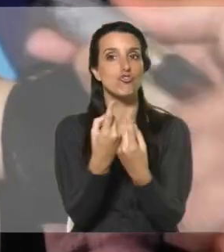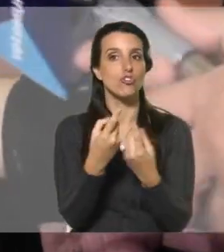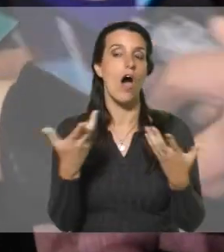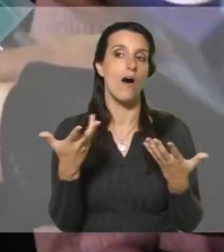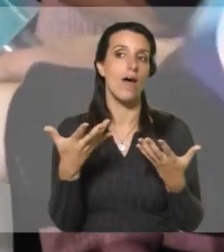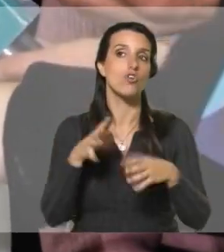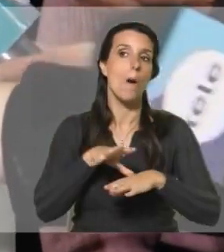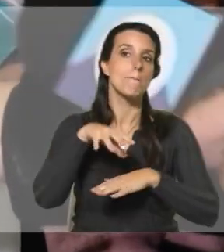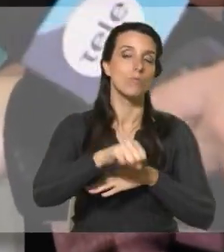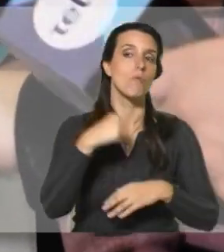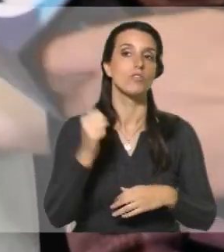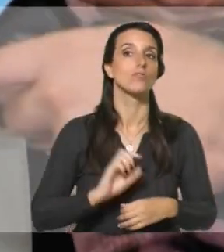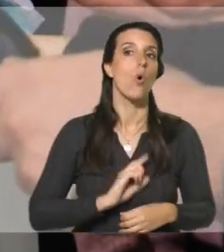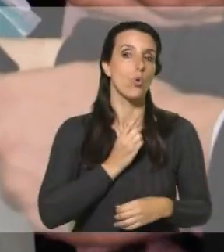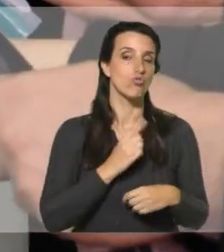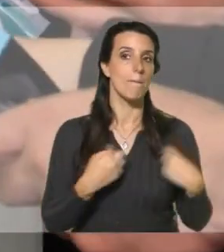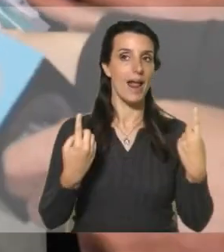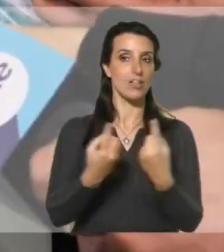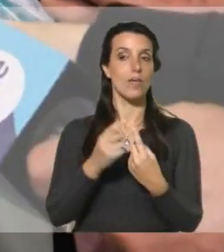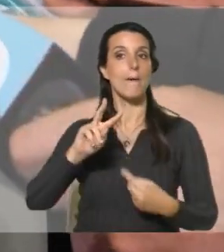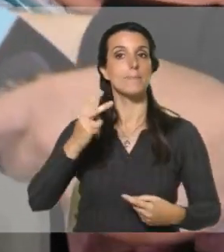gran compromiso, un orgullo que la